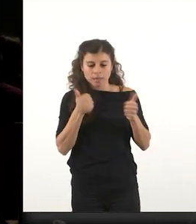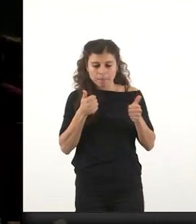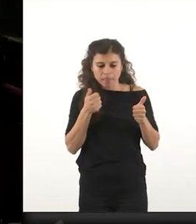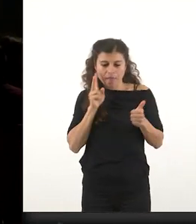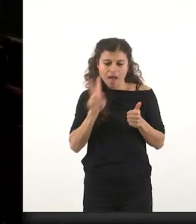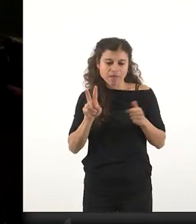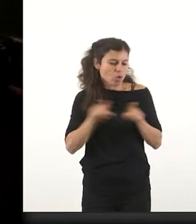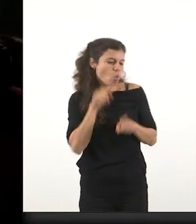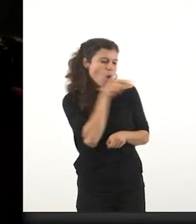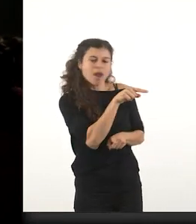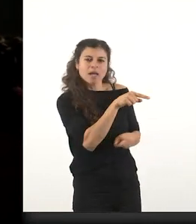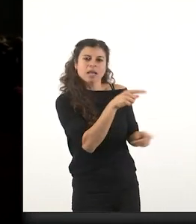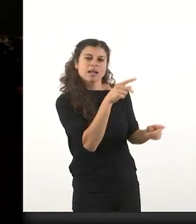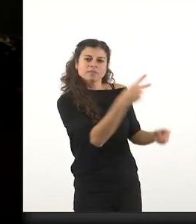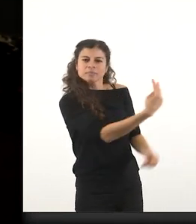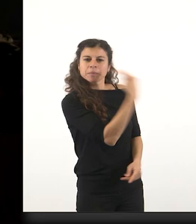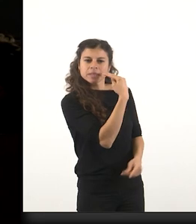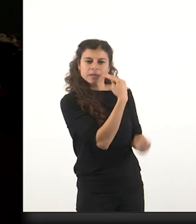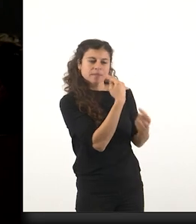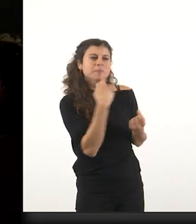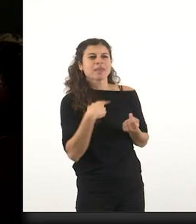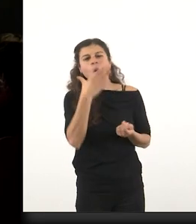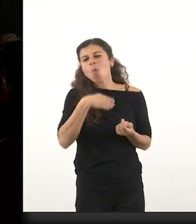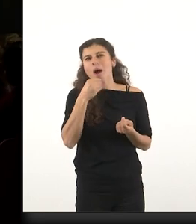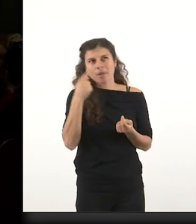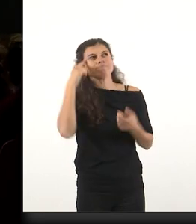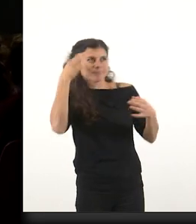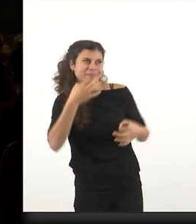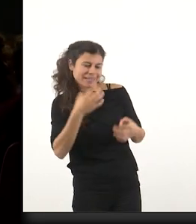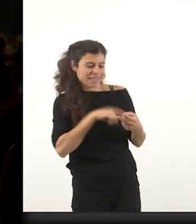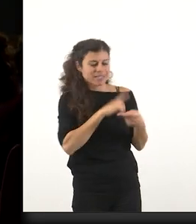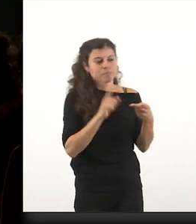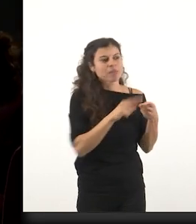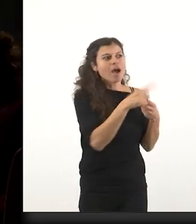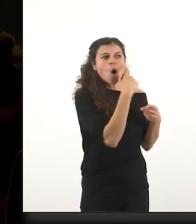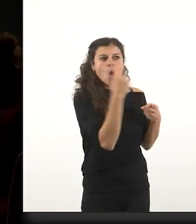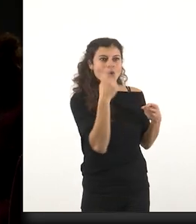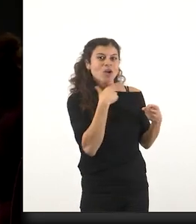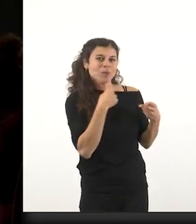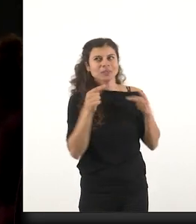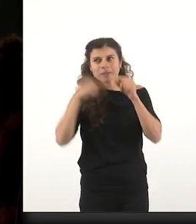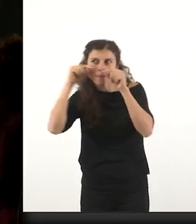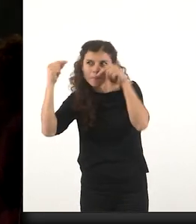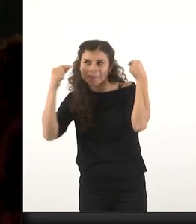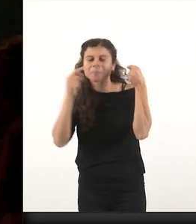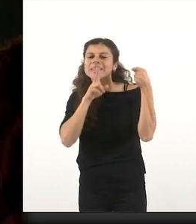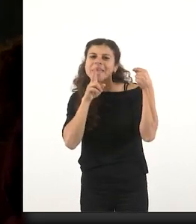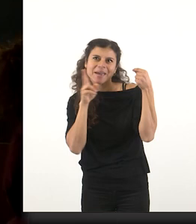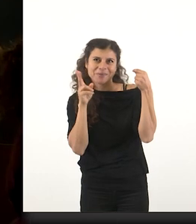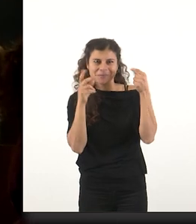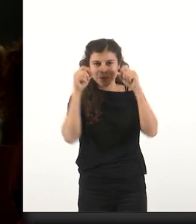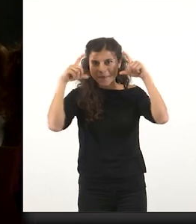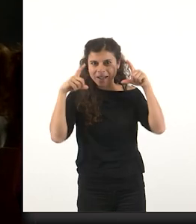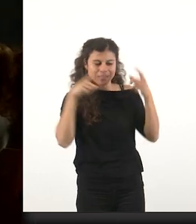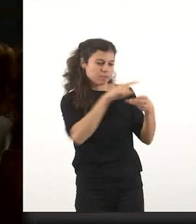dijo que era la chica más guapa del mundo, yo me lo creí. Cuando me dijo que le encantaban mis ojos, yo me hacía la rayita negra para que la mirada se me diera más grande. Cuando me